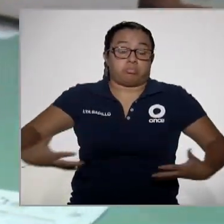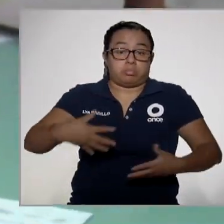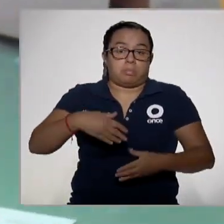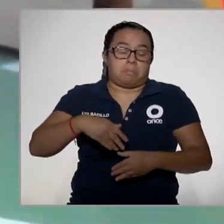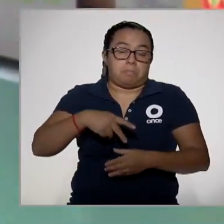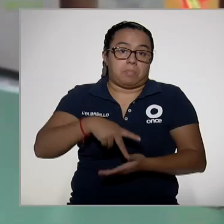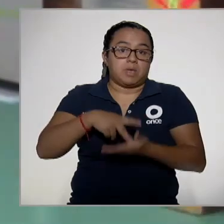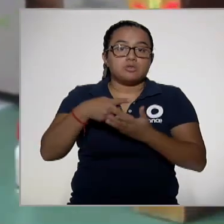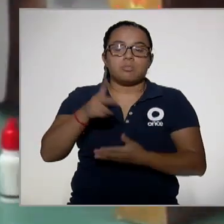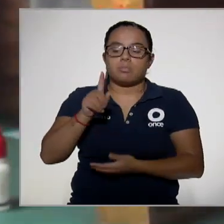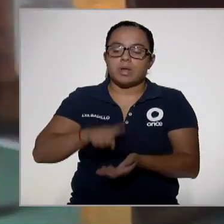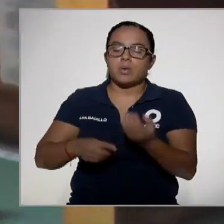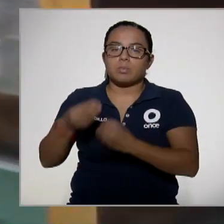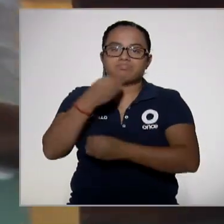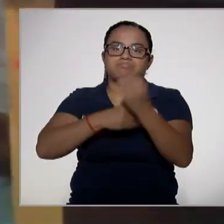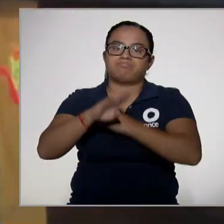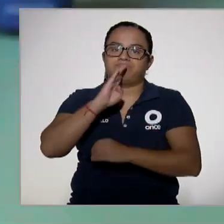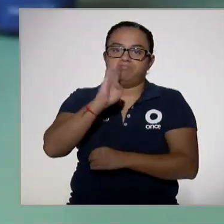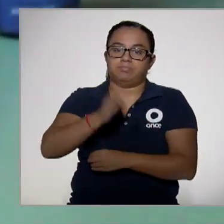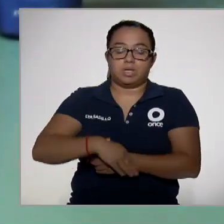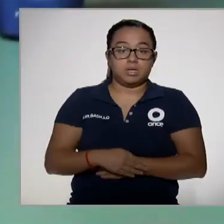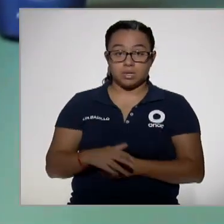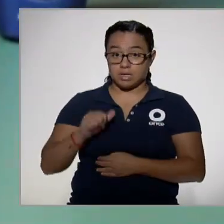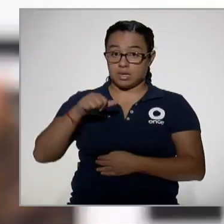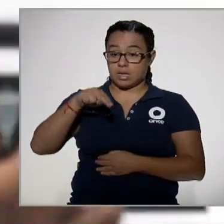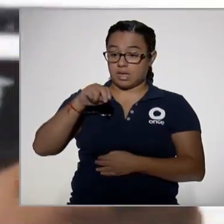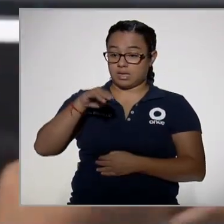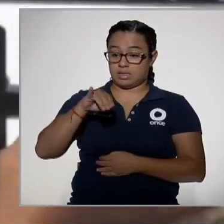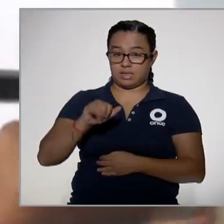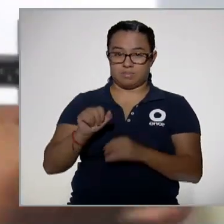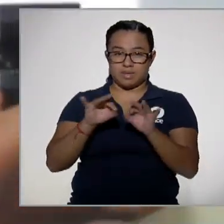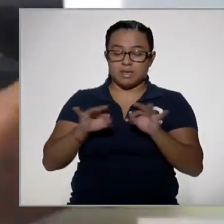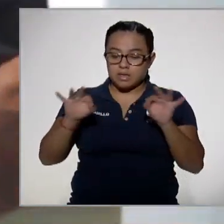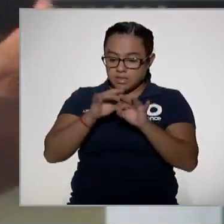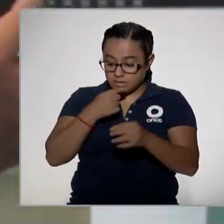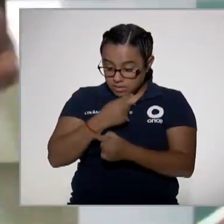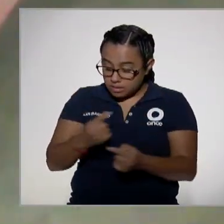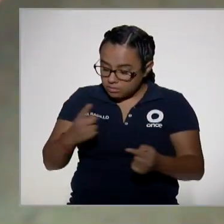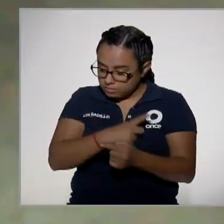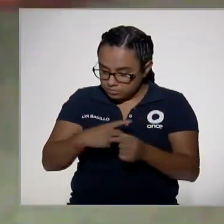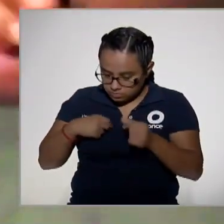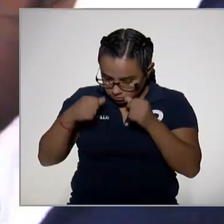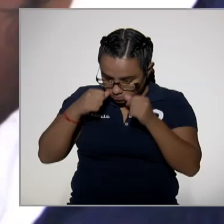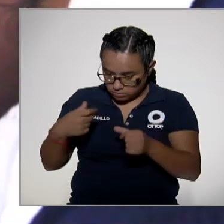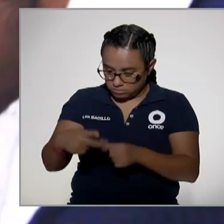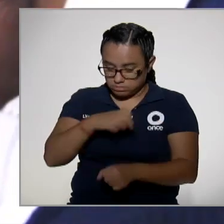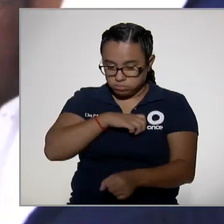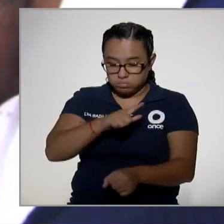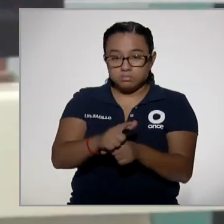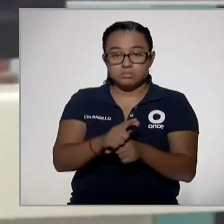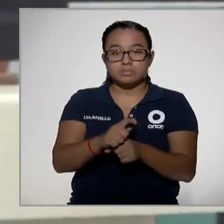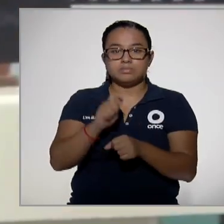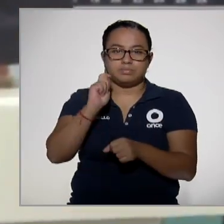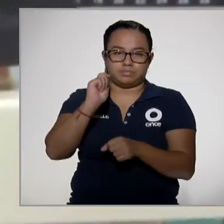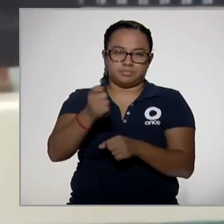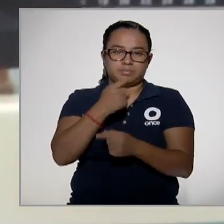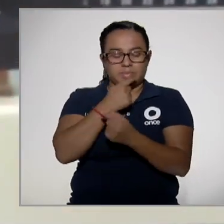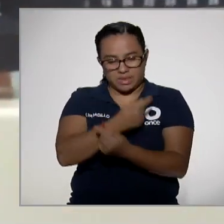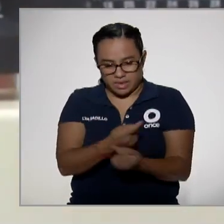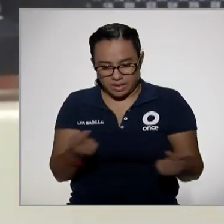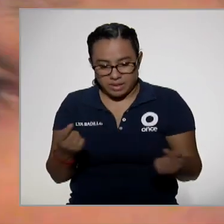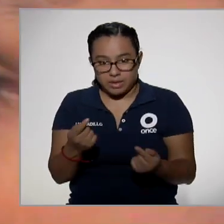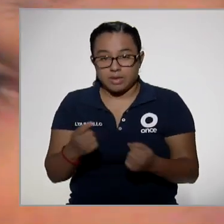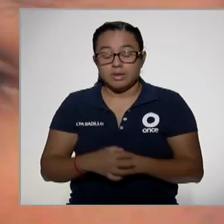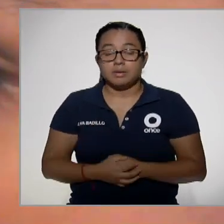es muy importante que la cne en niños se atendida por un especialista en hematología pediátrica o un pediatra